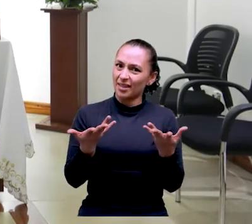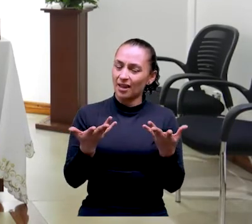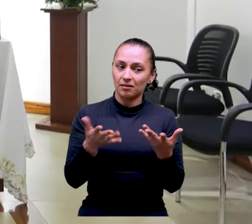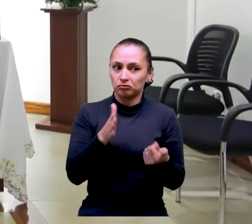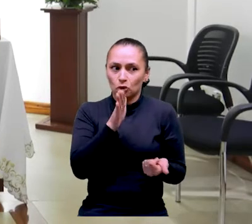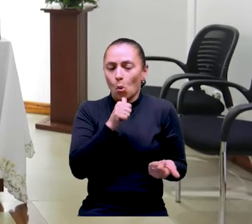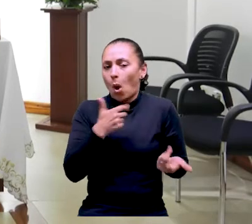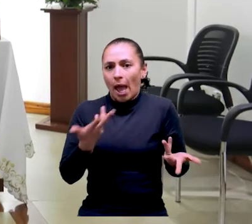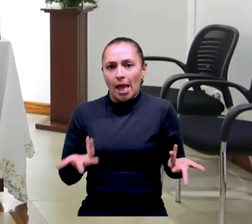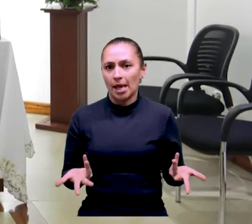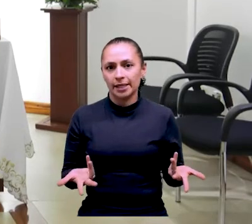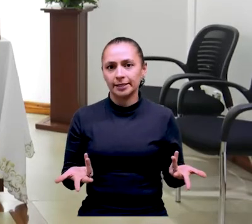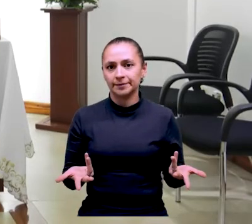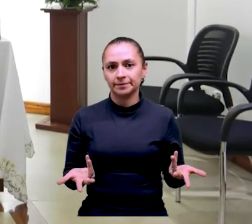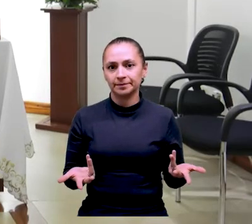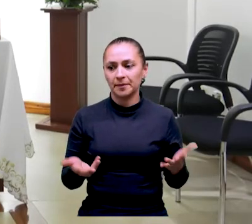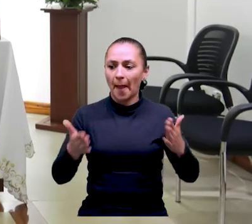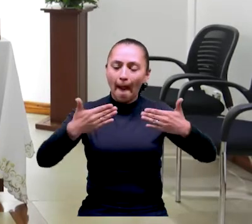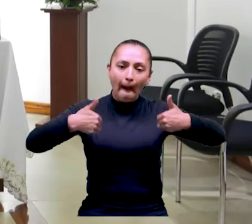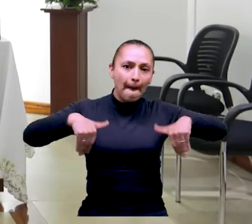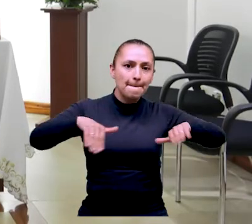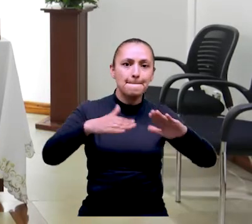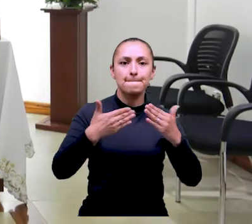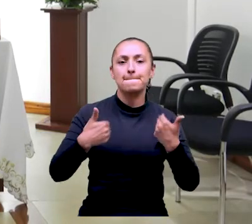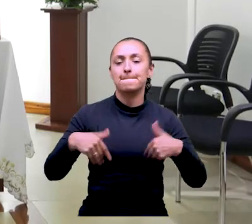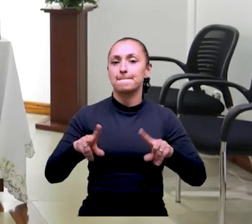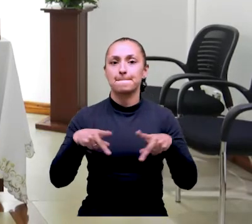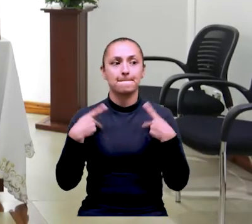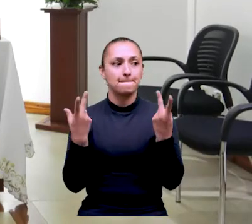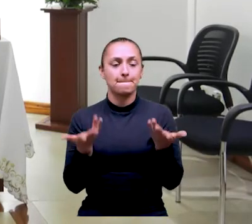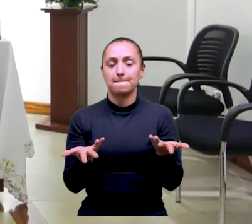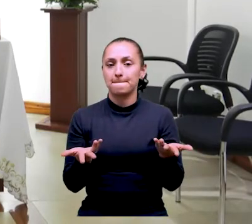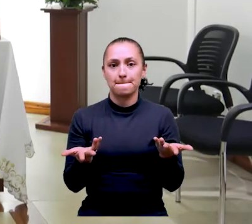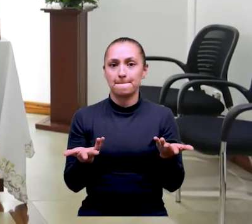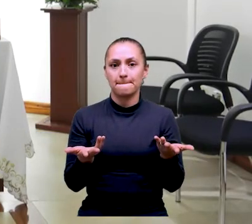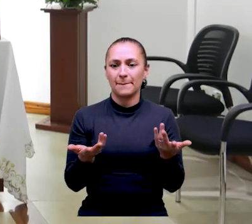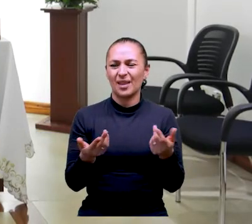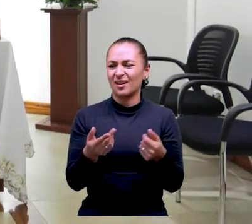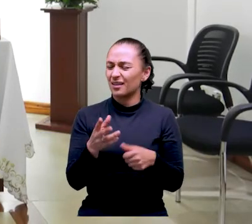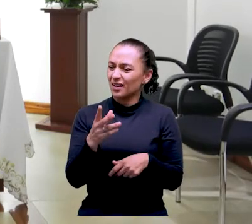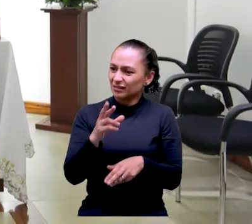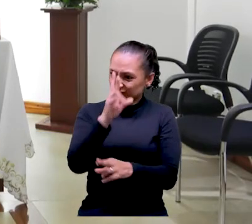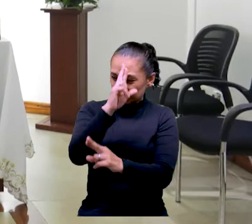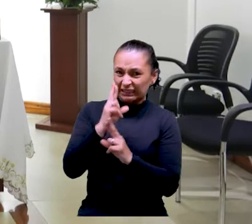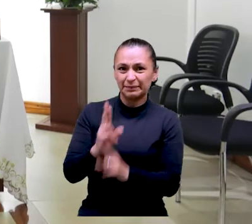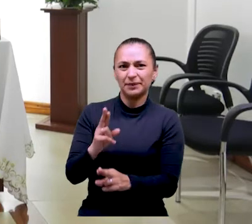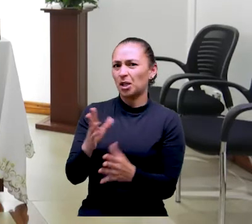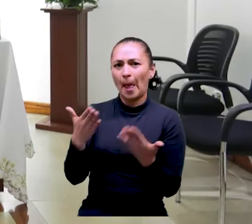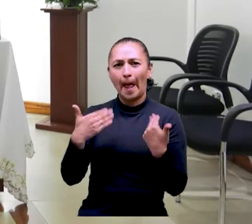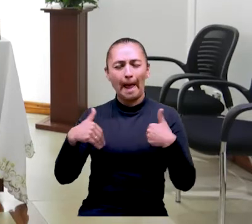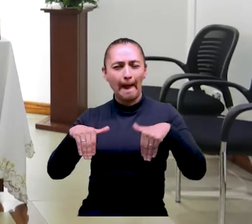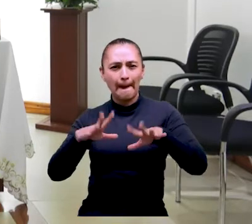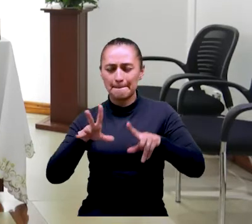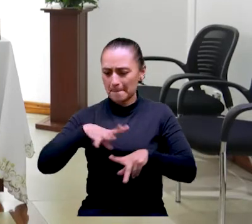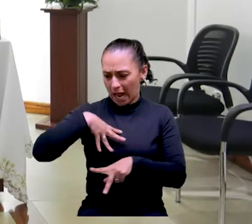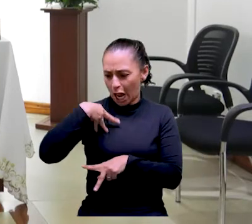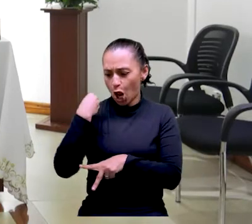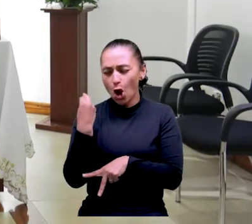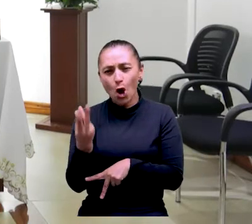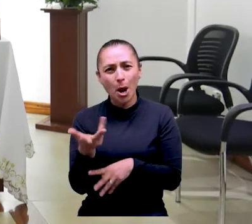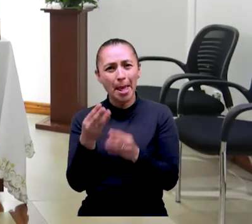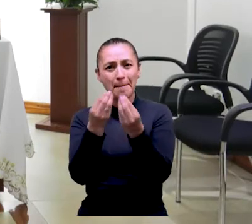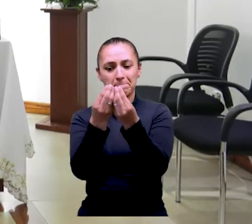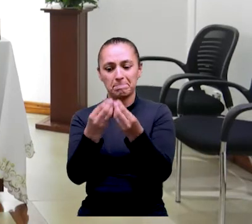hoy el valor de la vida no está hoy la falta de